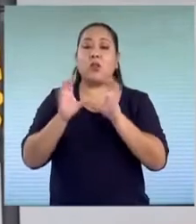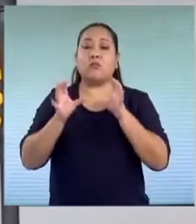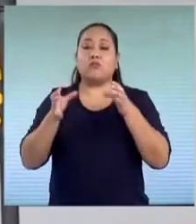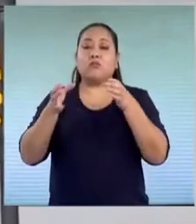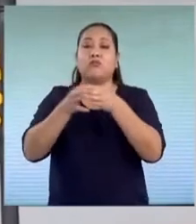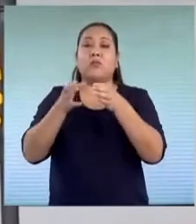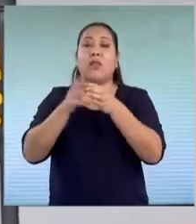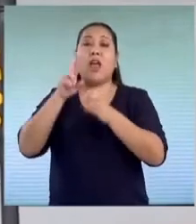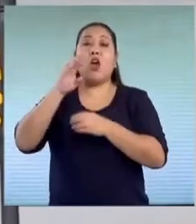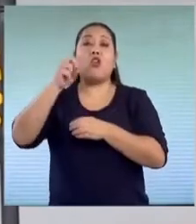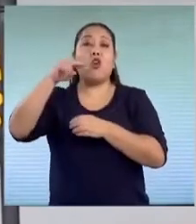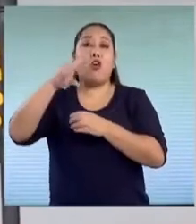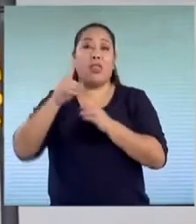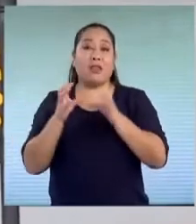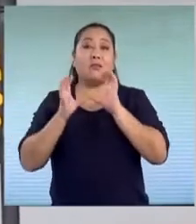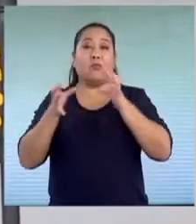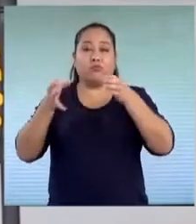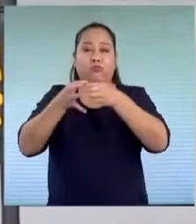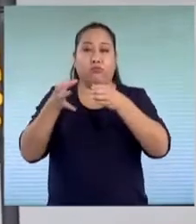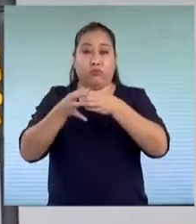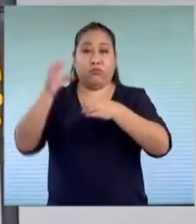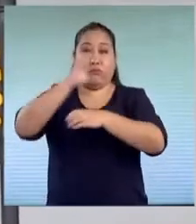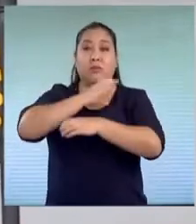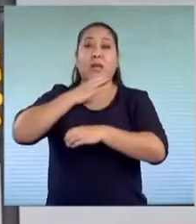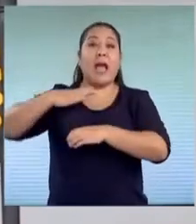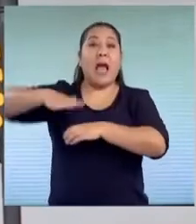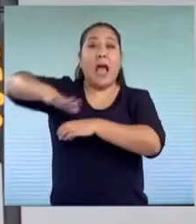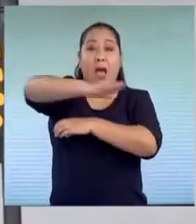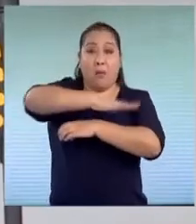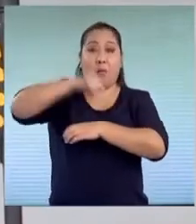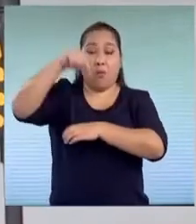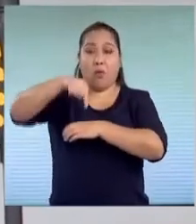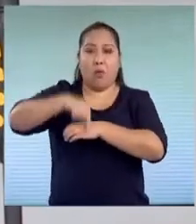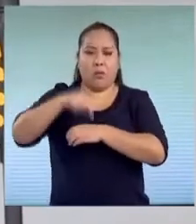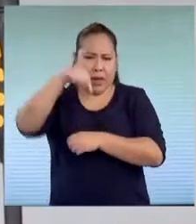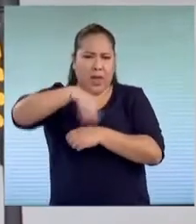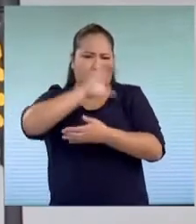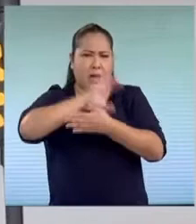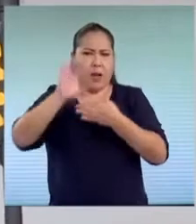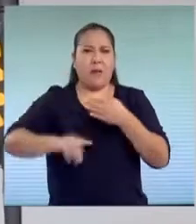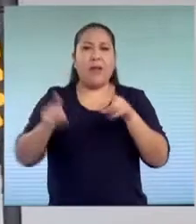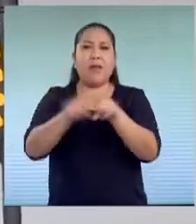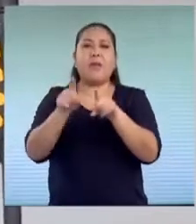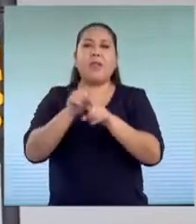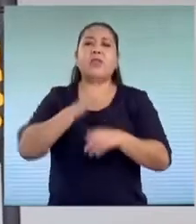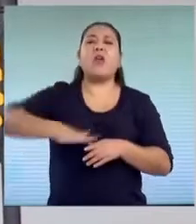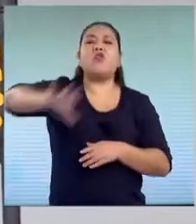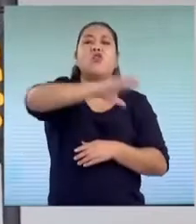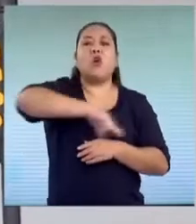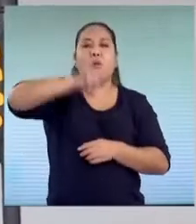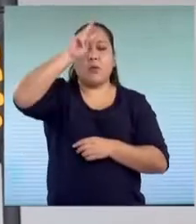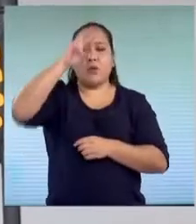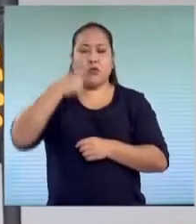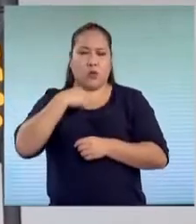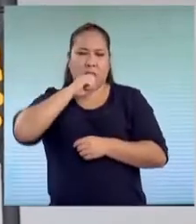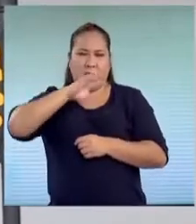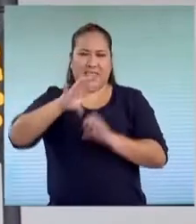a los ronderos de Cajamarca y de todo el Perú. Les quiero